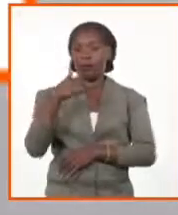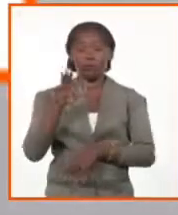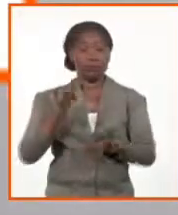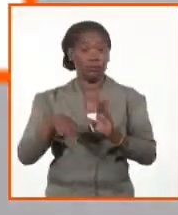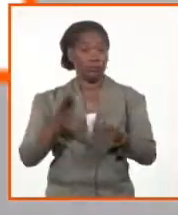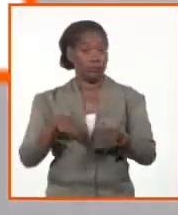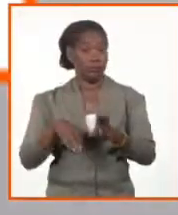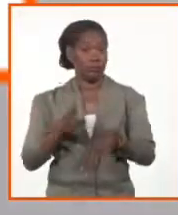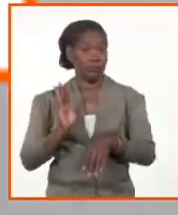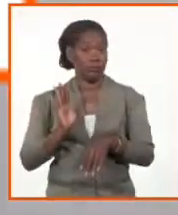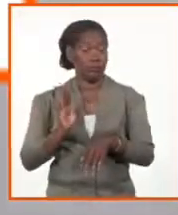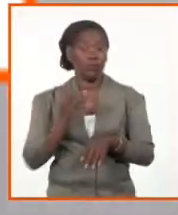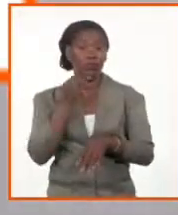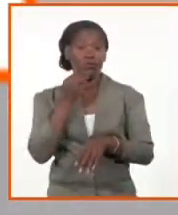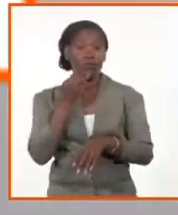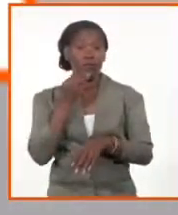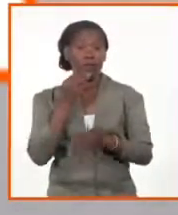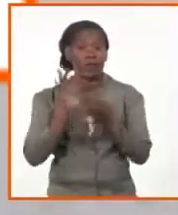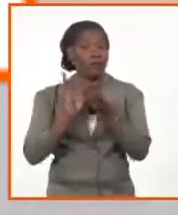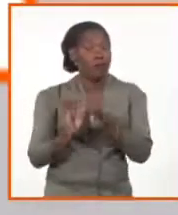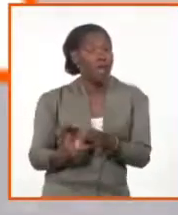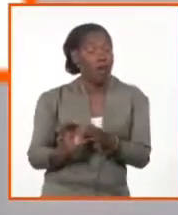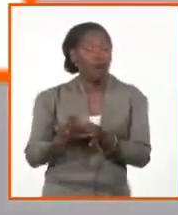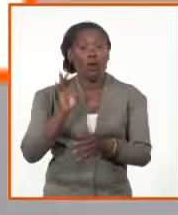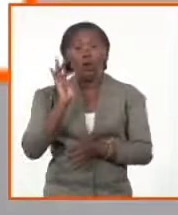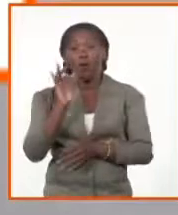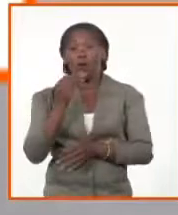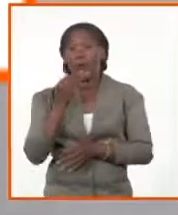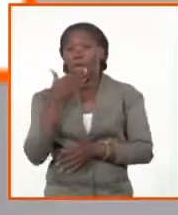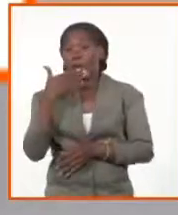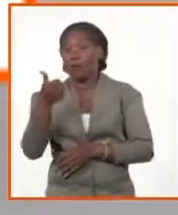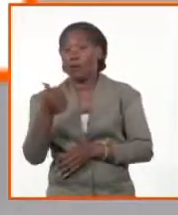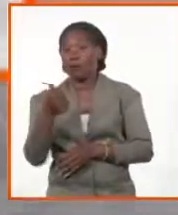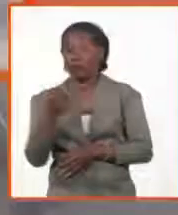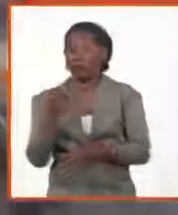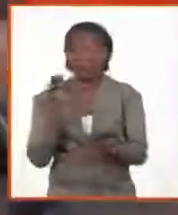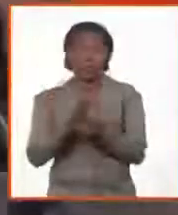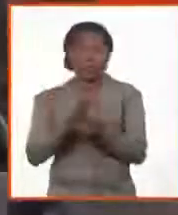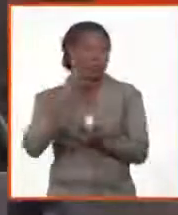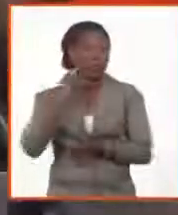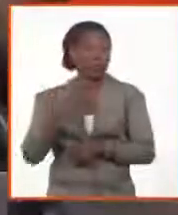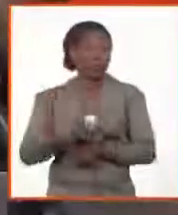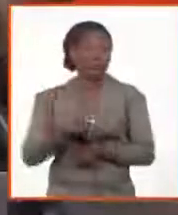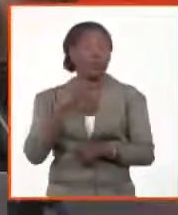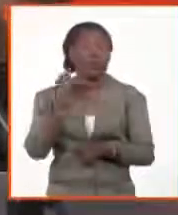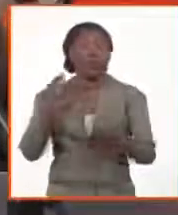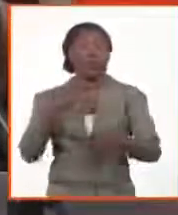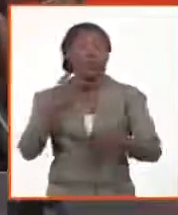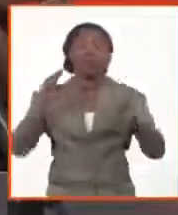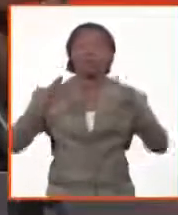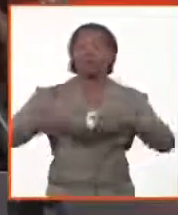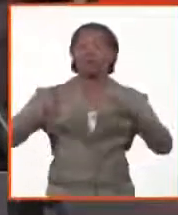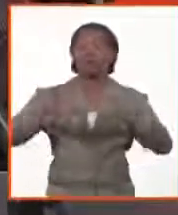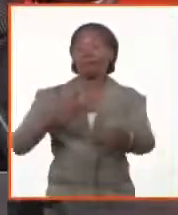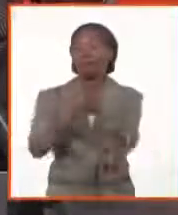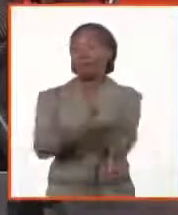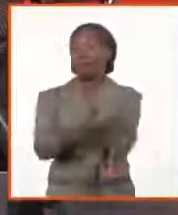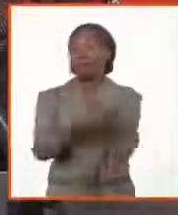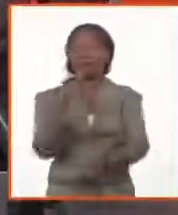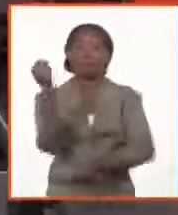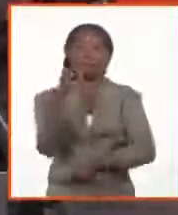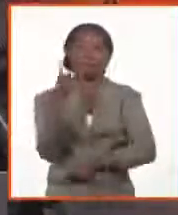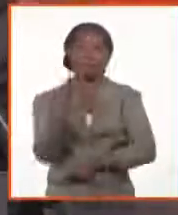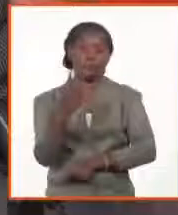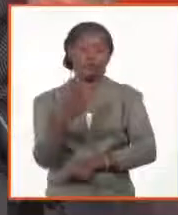y no puede ser el comienzo de la mejoría y también puede ser el comienzo de